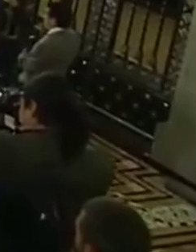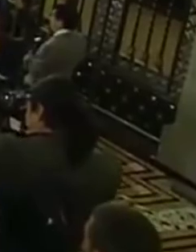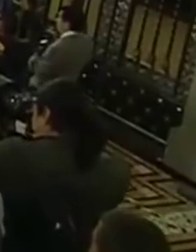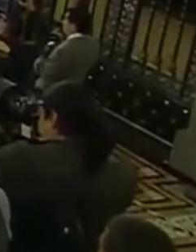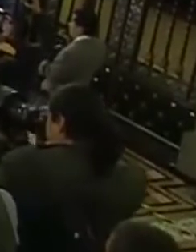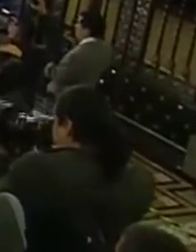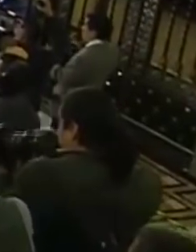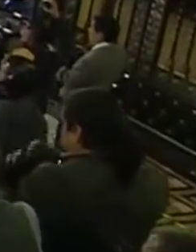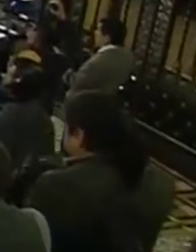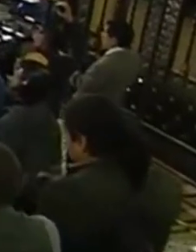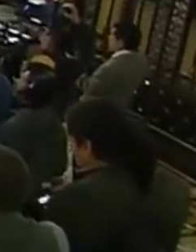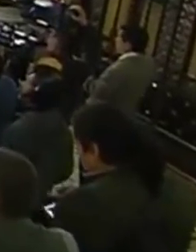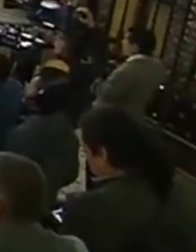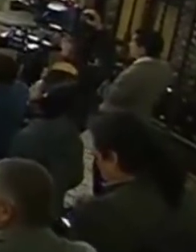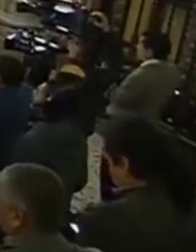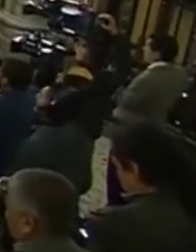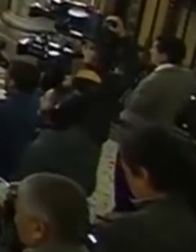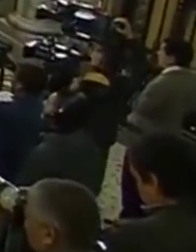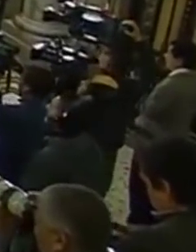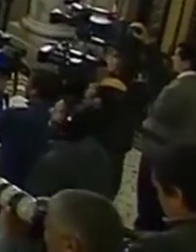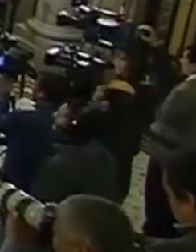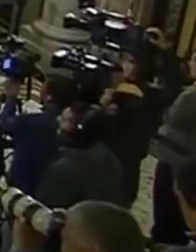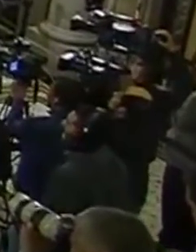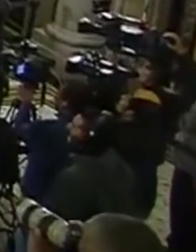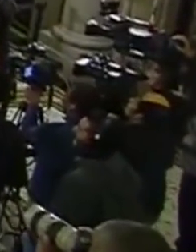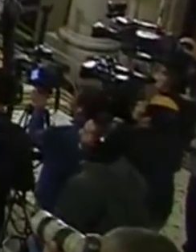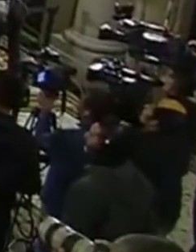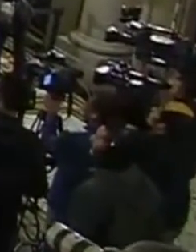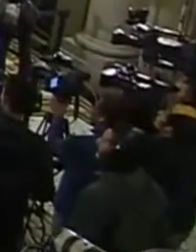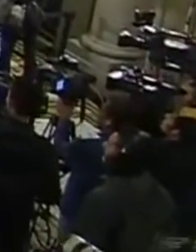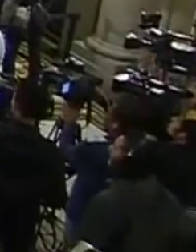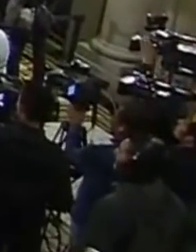Buenos días. Ánimo.